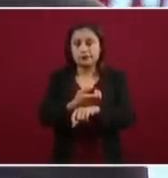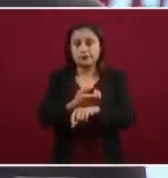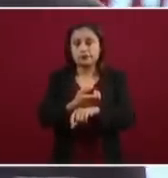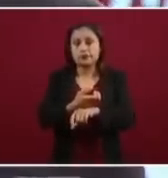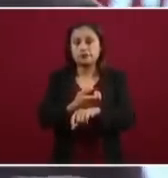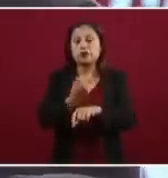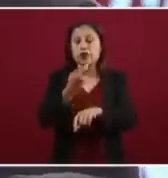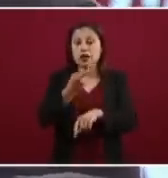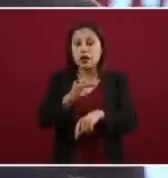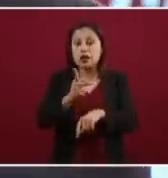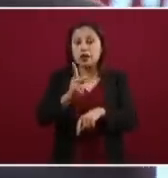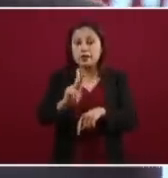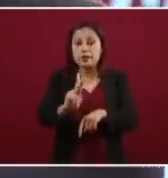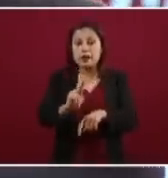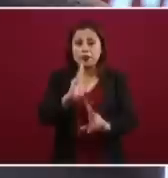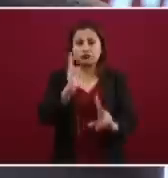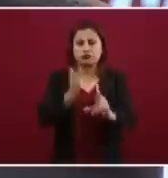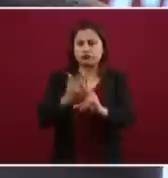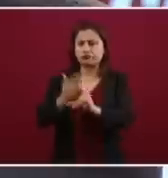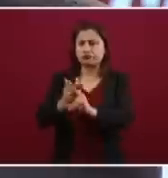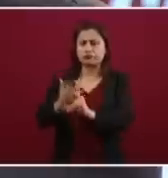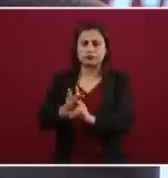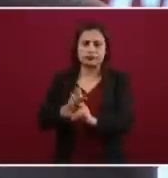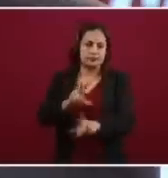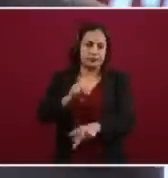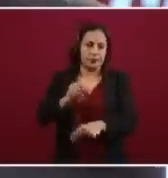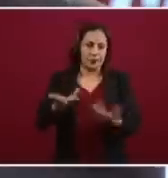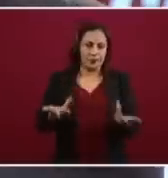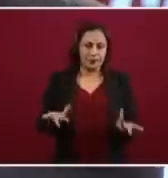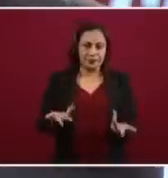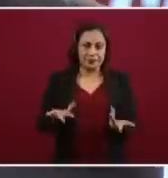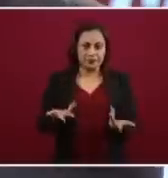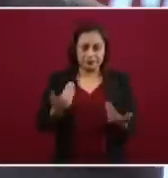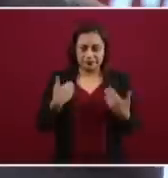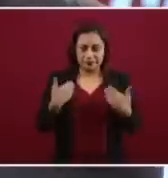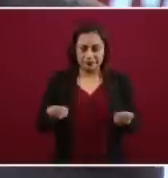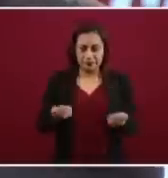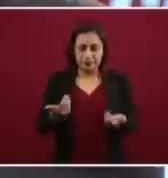altos niveles de homicidio, por ejemplo.